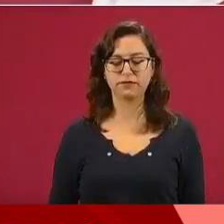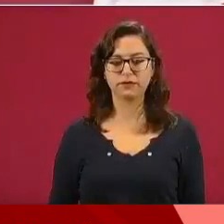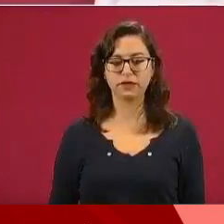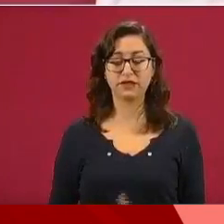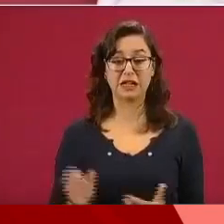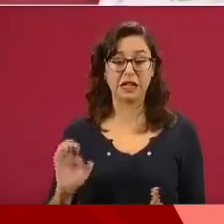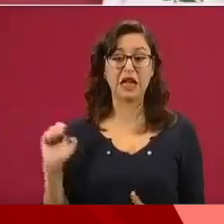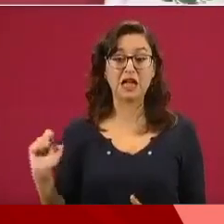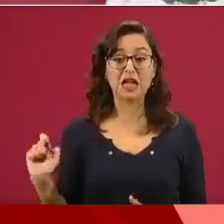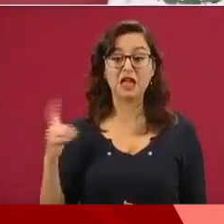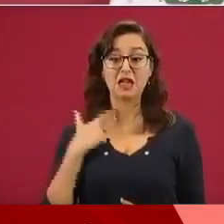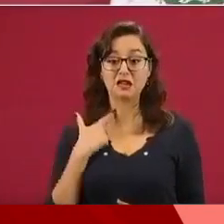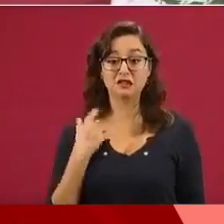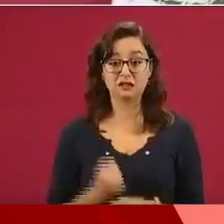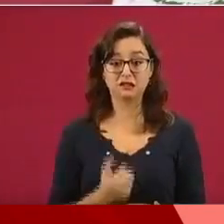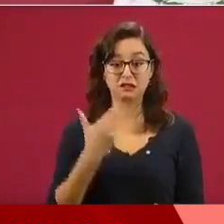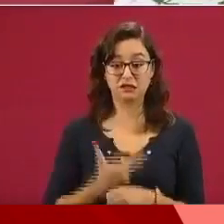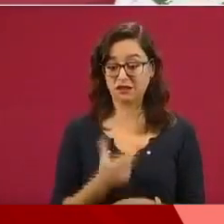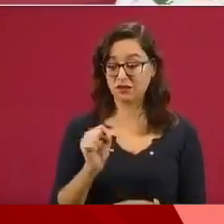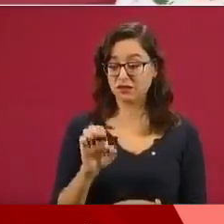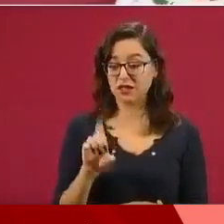el secretario de la defensa